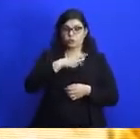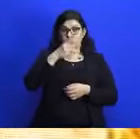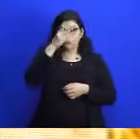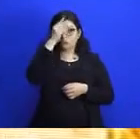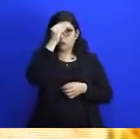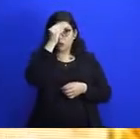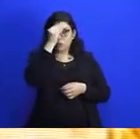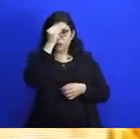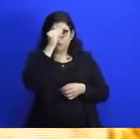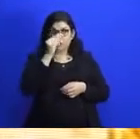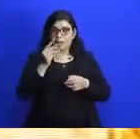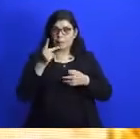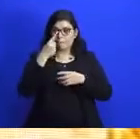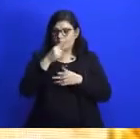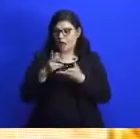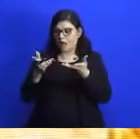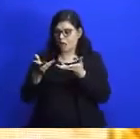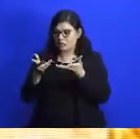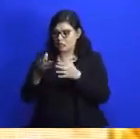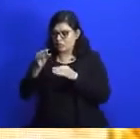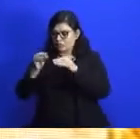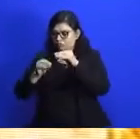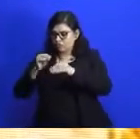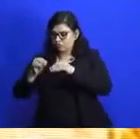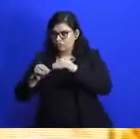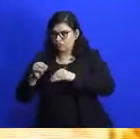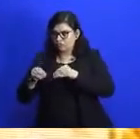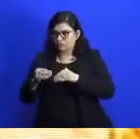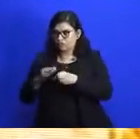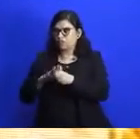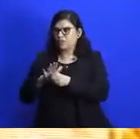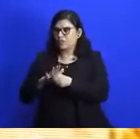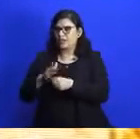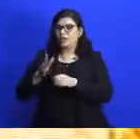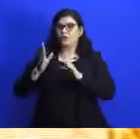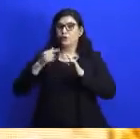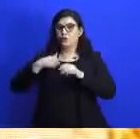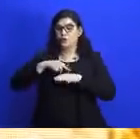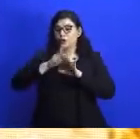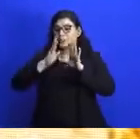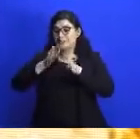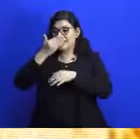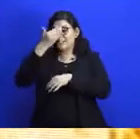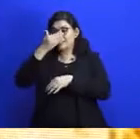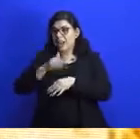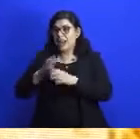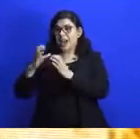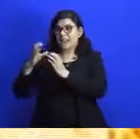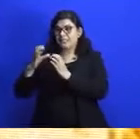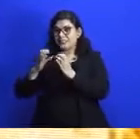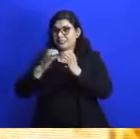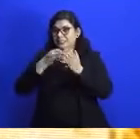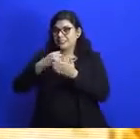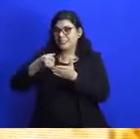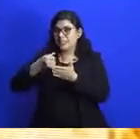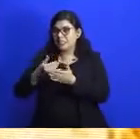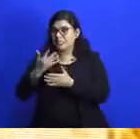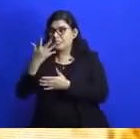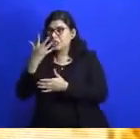en producción. Hemos aprendido a producir sandías de 5 a 10 kilos, cuando